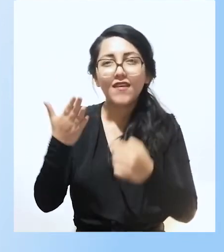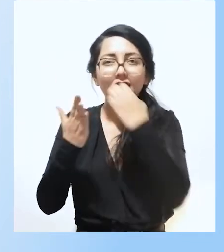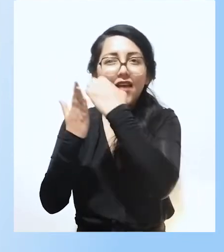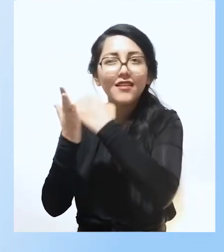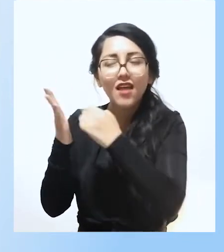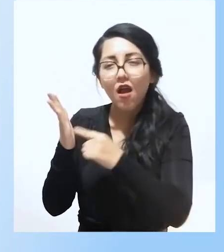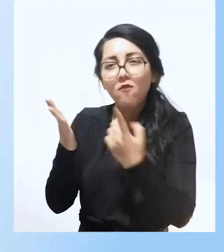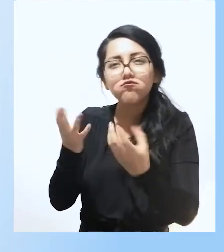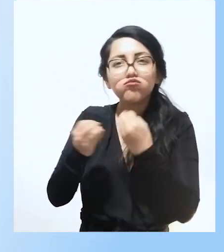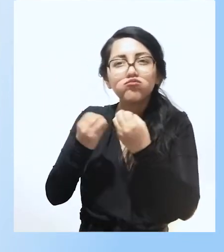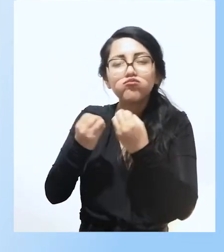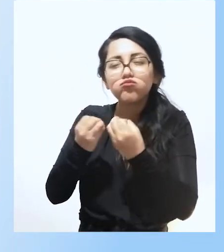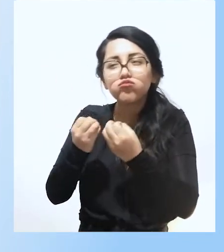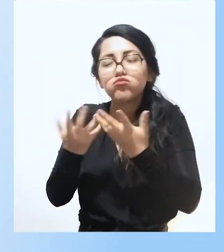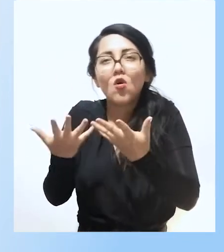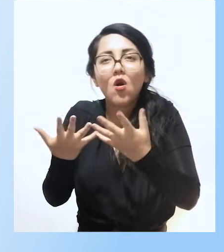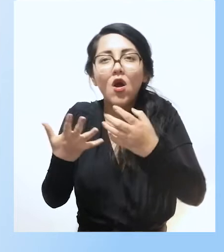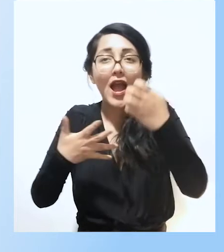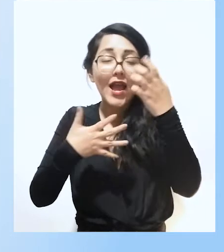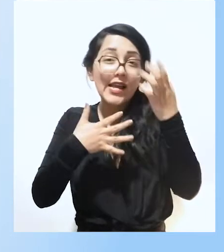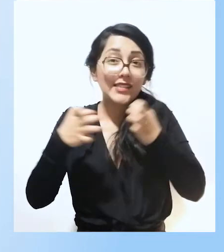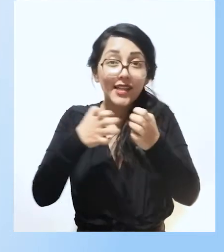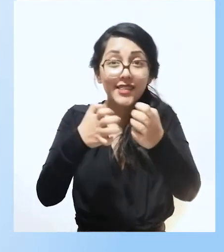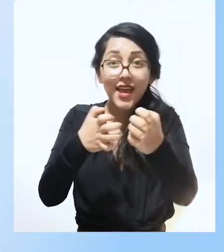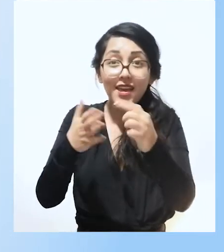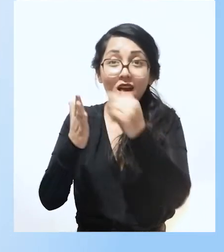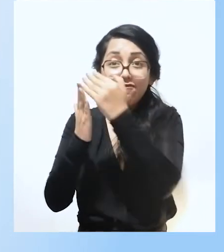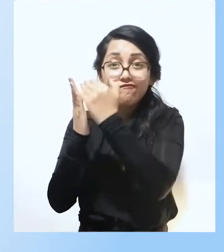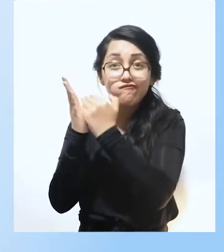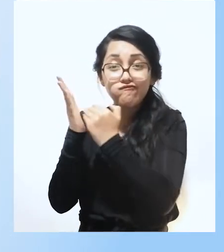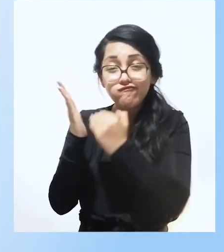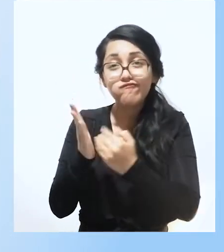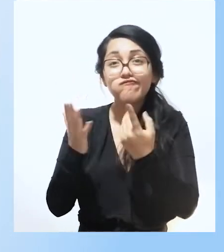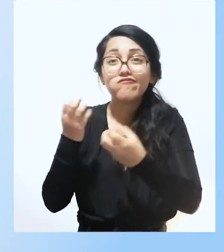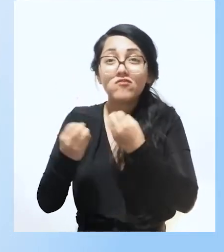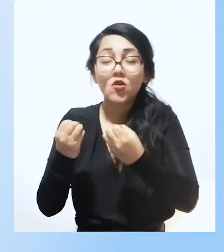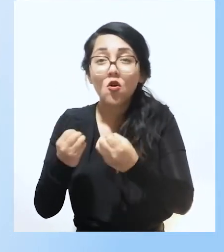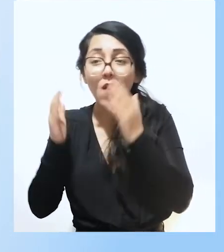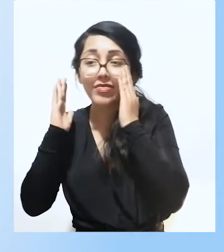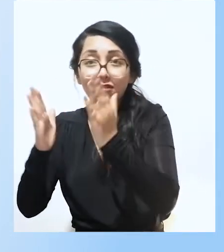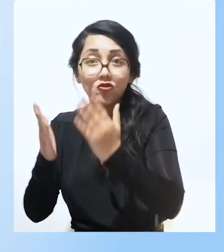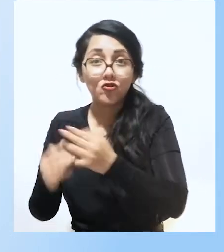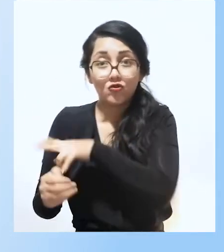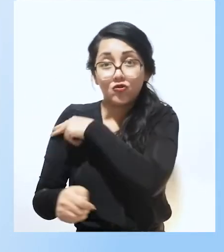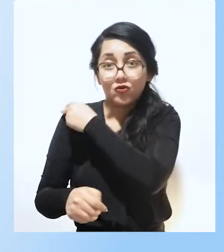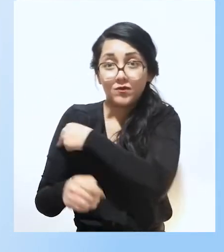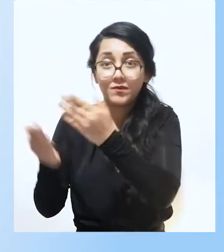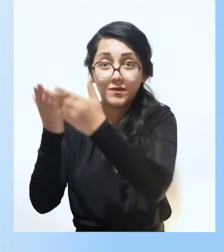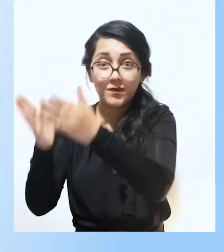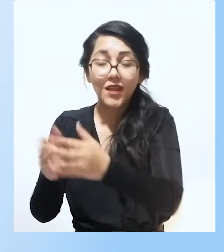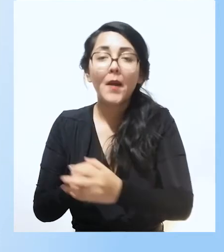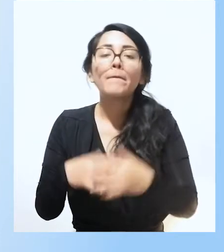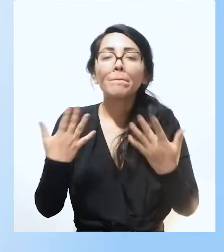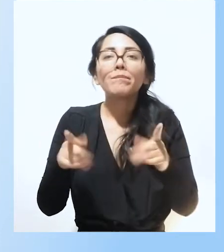hospitalario. Así también contaremos con un último bloque en donde vamos a tener un panel a cargo de Jenny